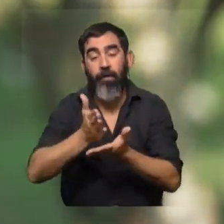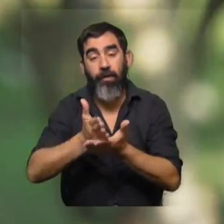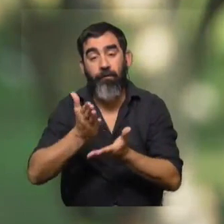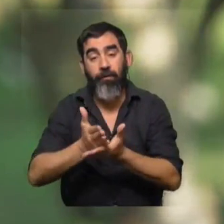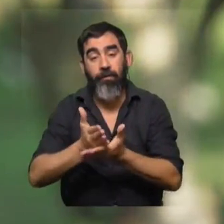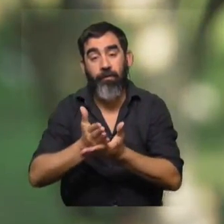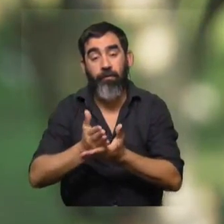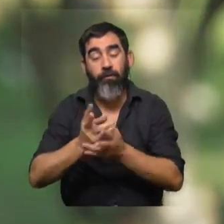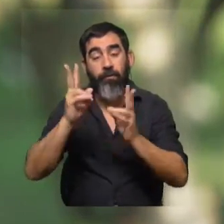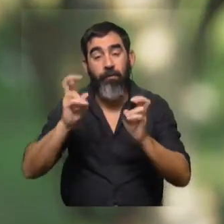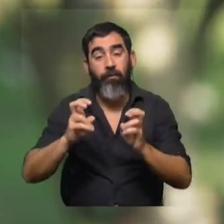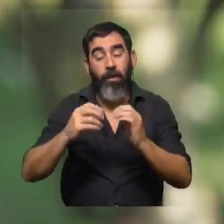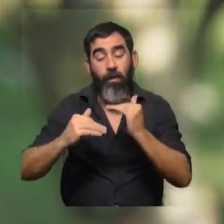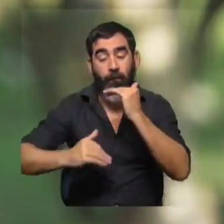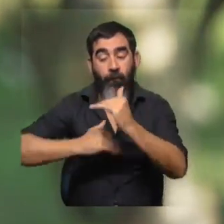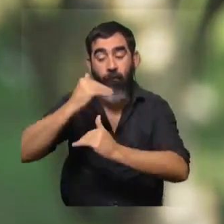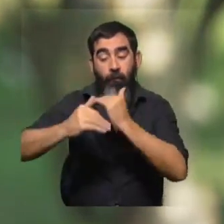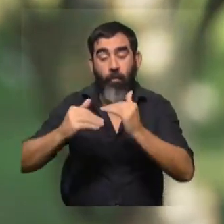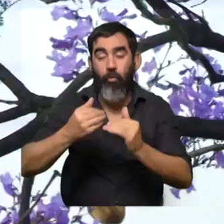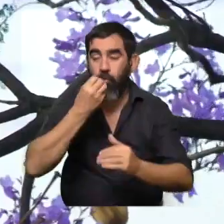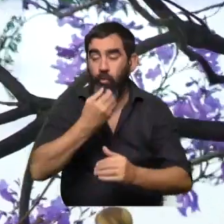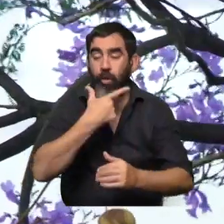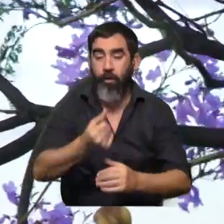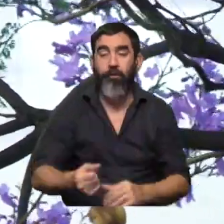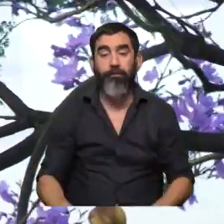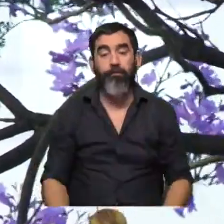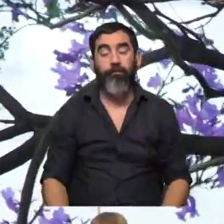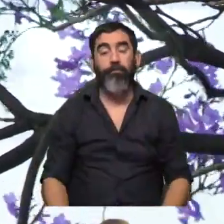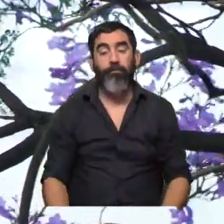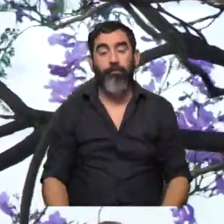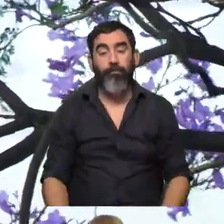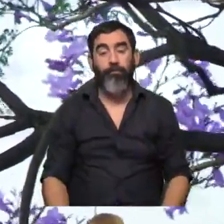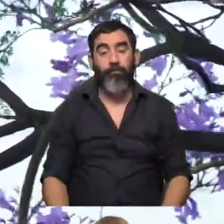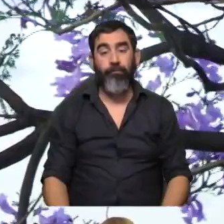en el punto de poder evolucionar con mucha resiliencia.